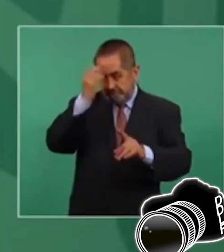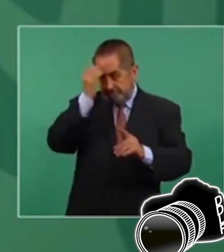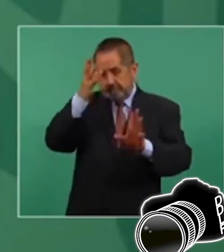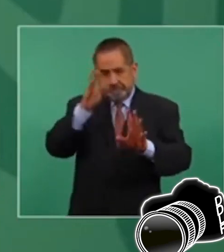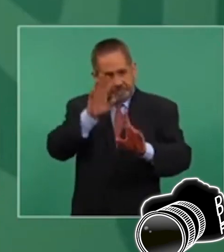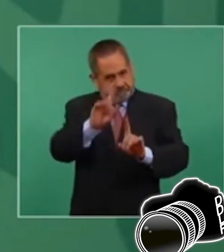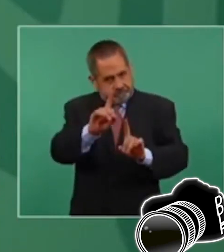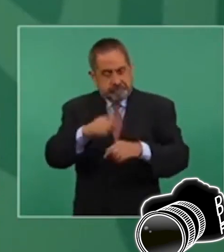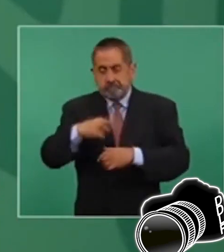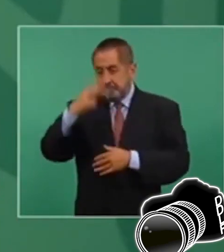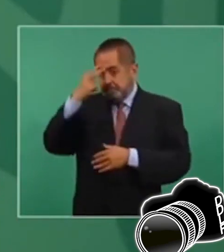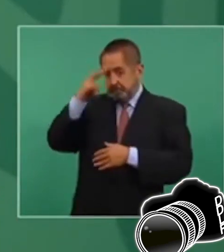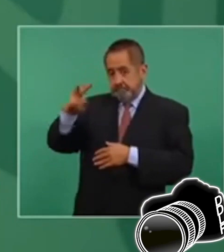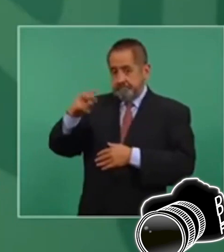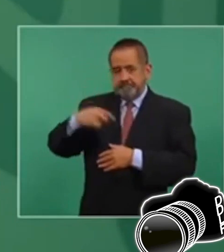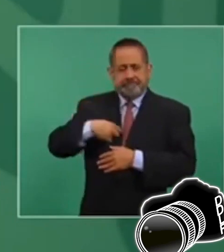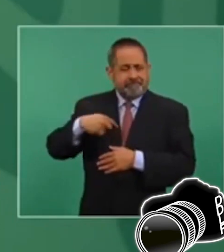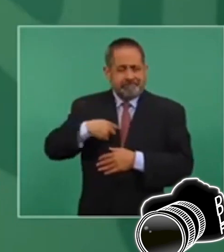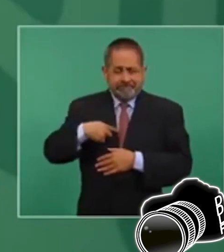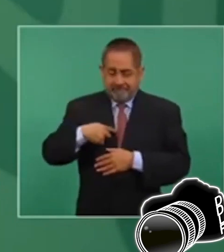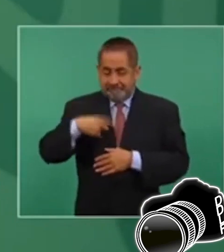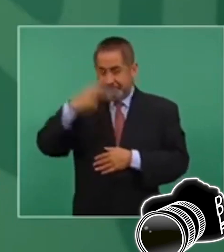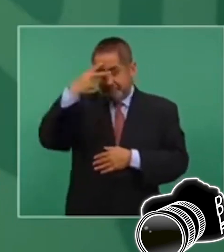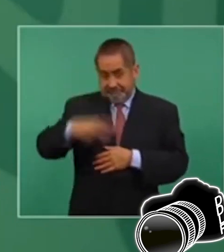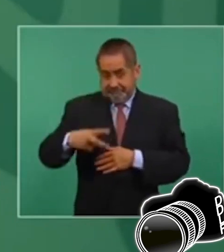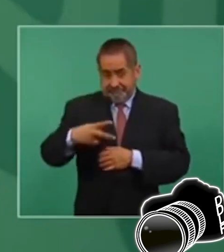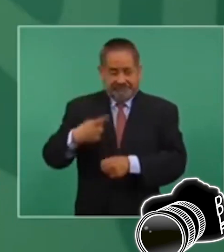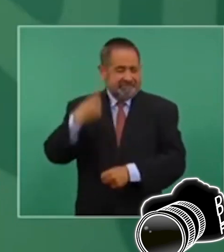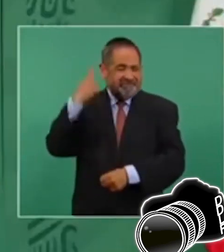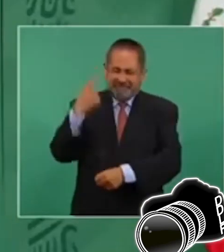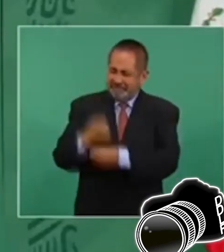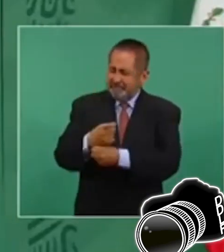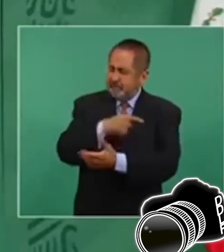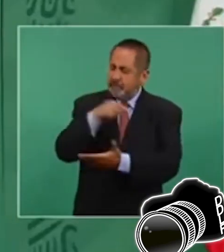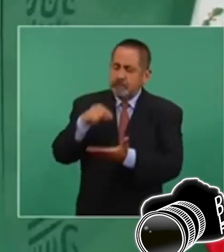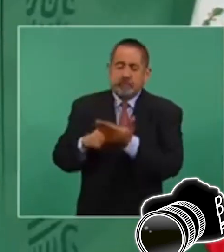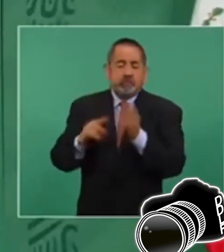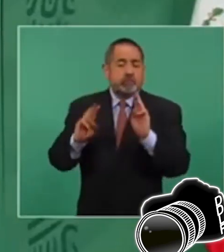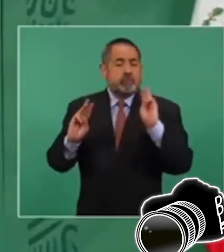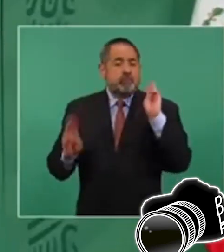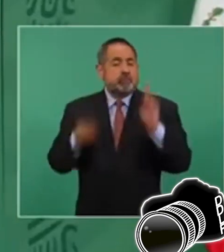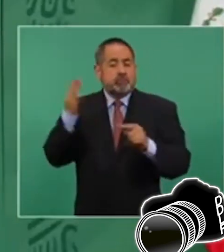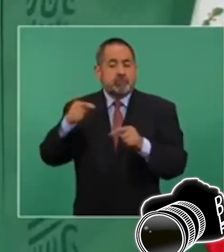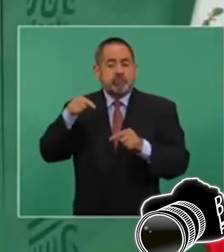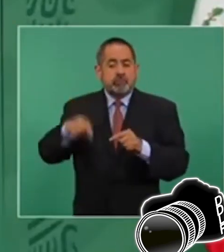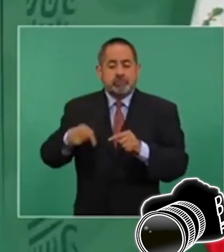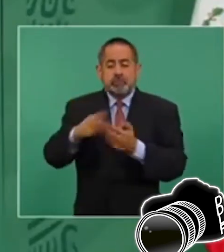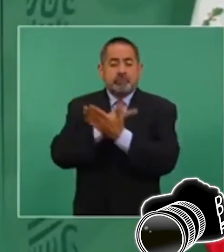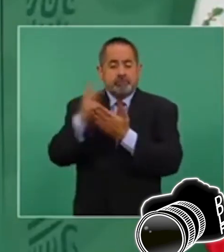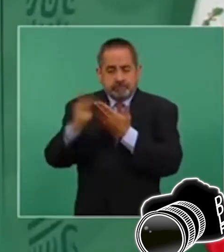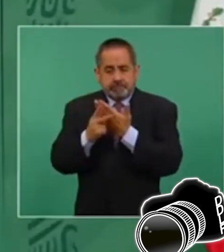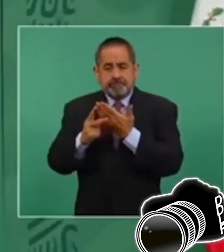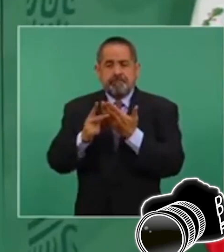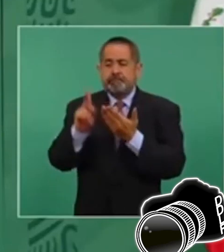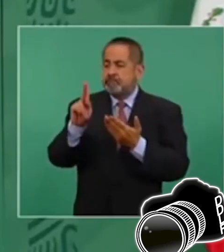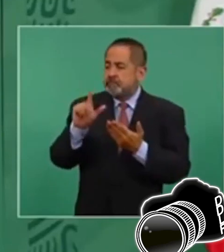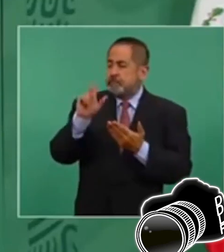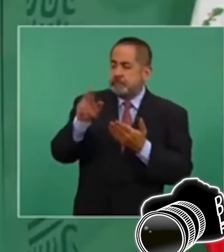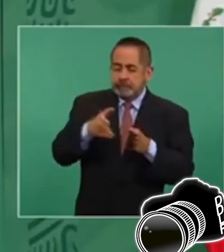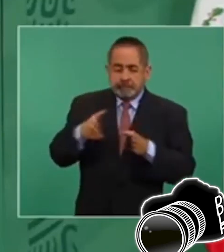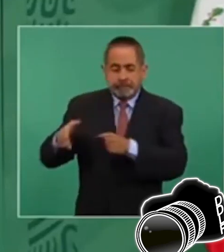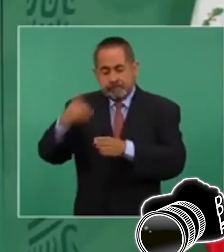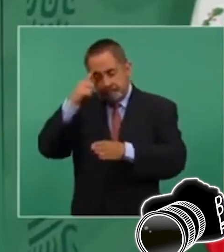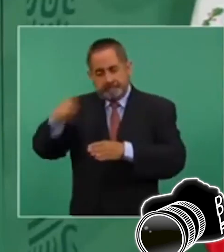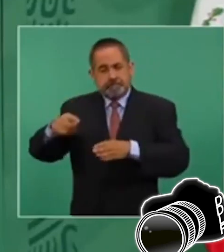llama constantemente a la no confrontación no hay que pelearse porque se está dando un fenómeno también natural de cómo